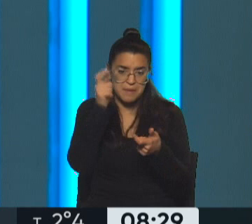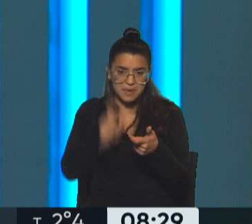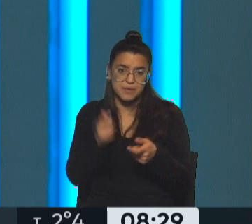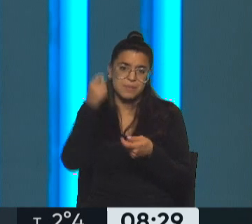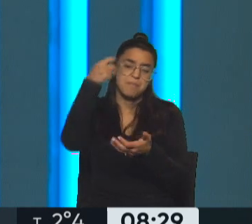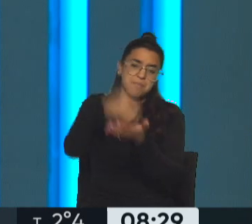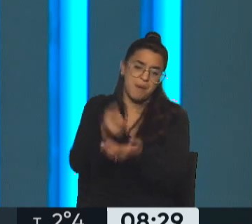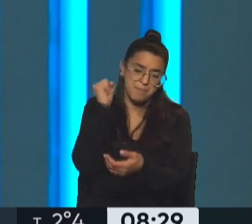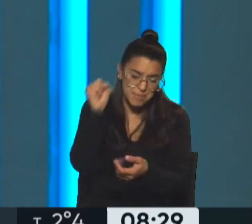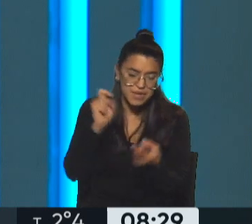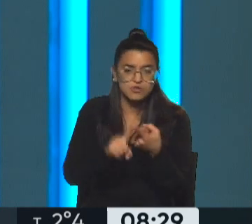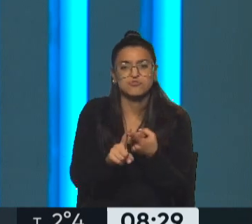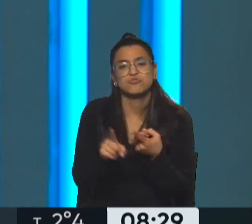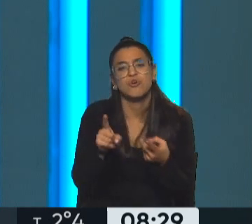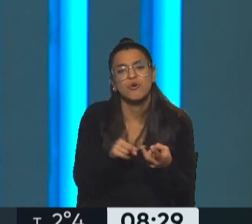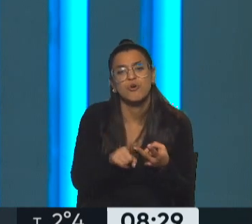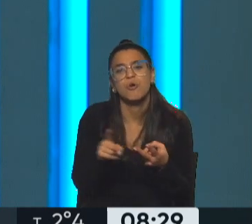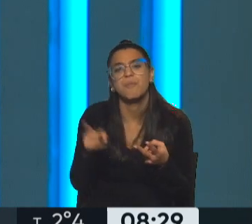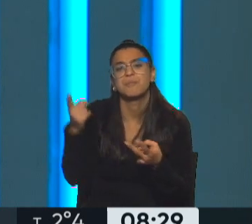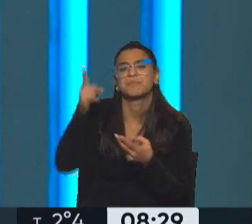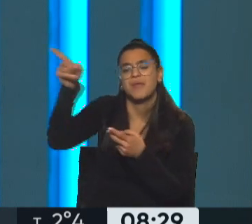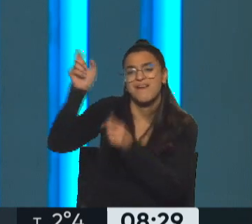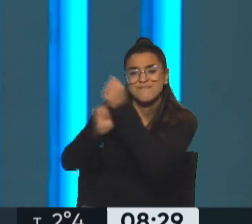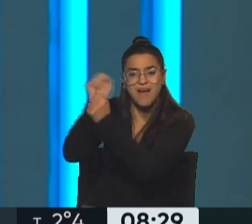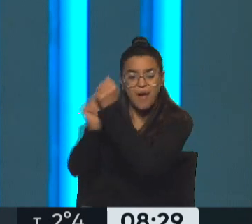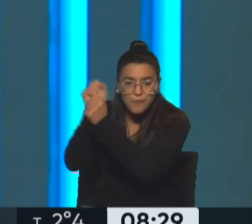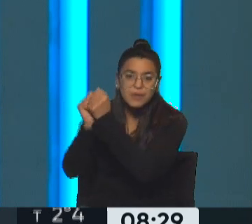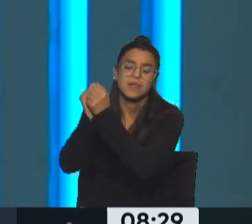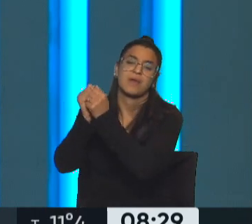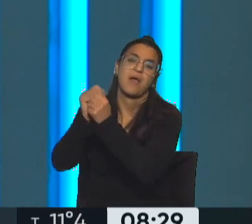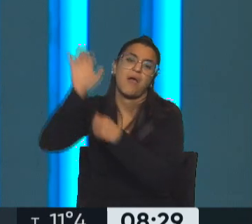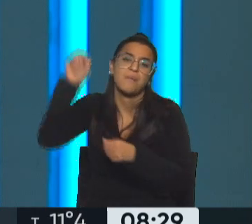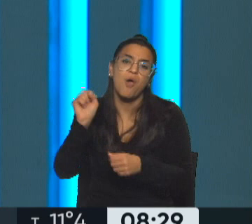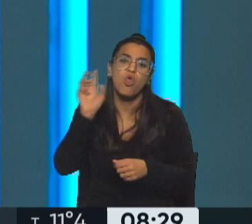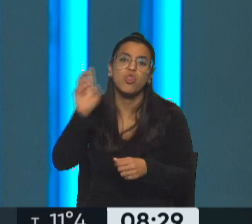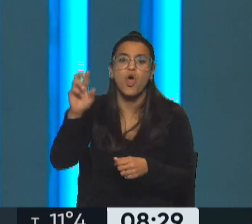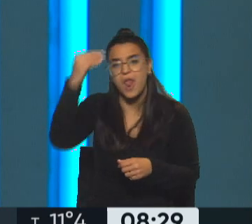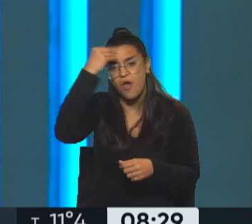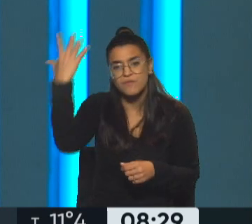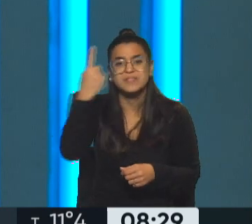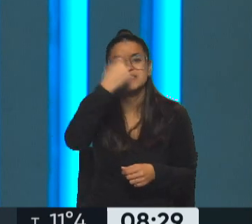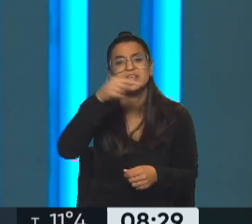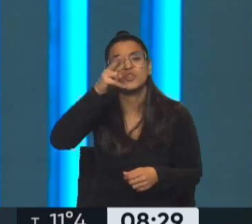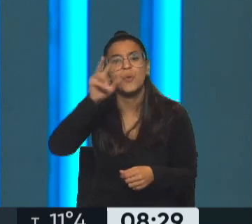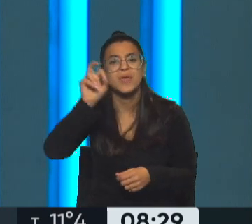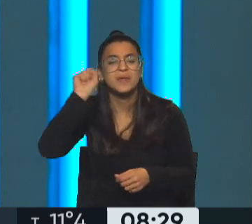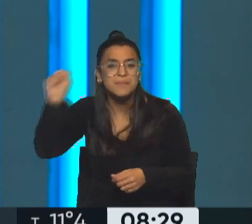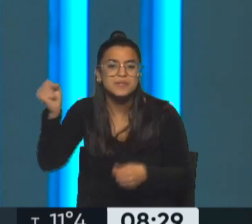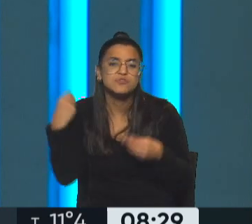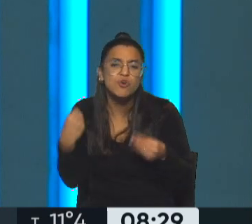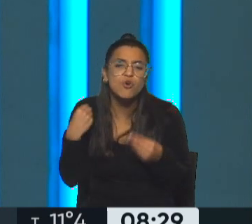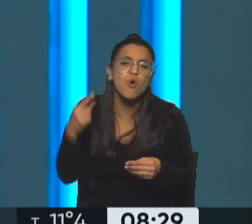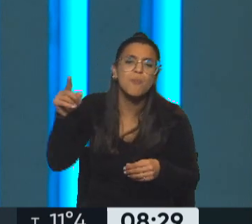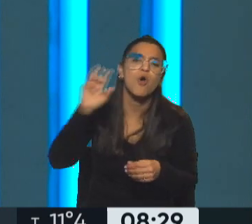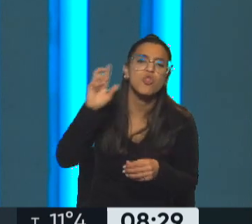en pesos, digamos, su proveedor, la fábrica, importa al dólar oficial de 120 pesos. Digo, ¿cómo